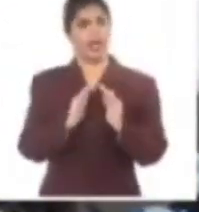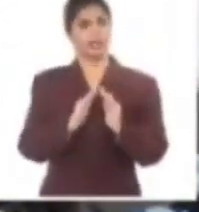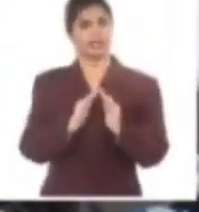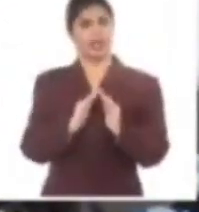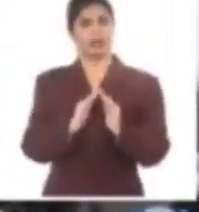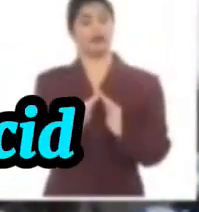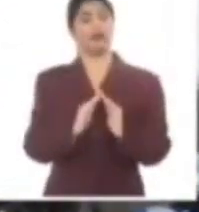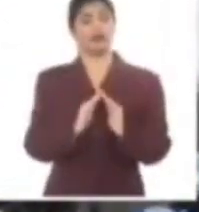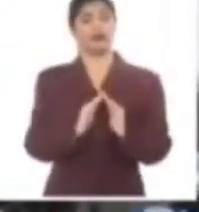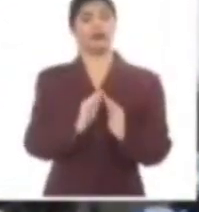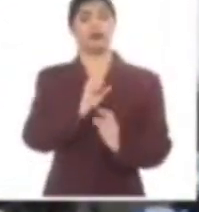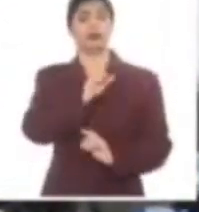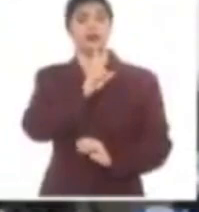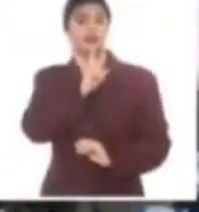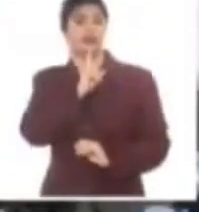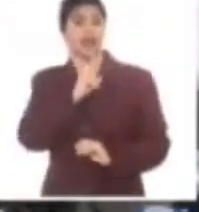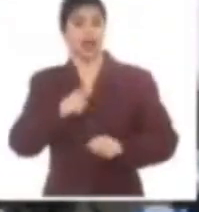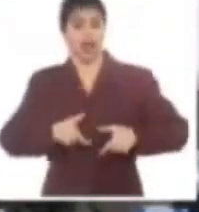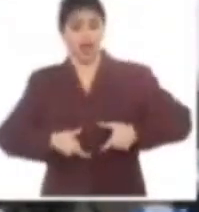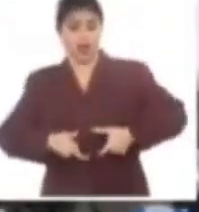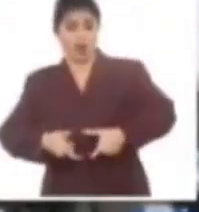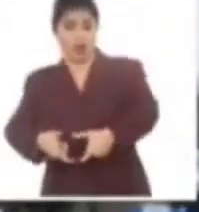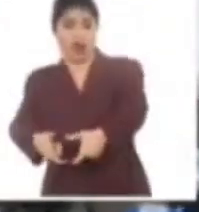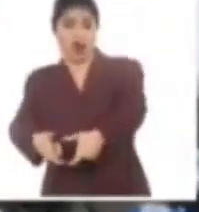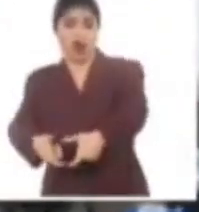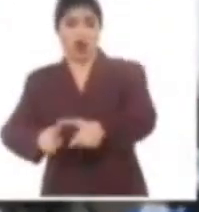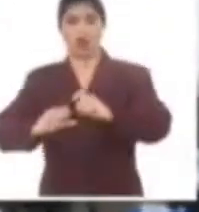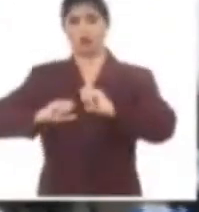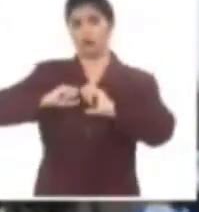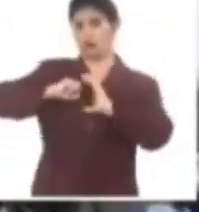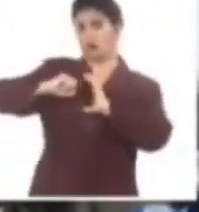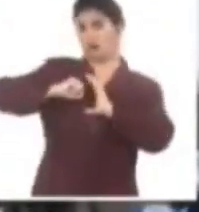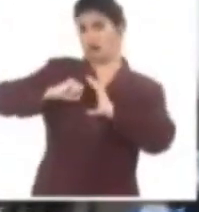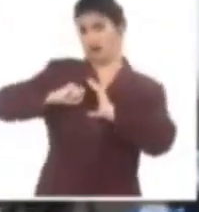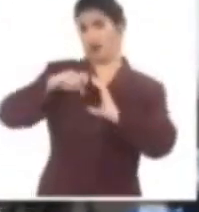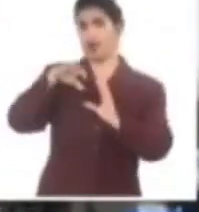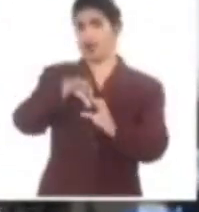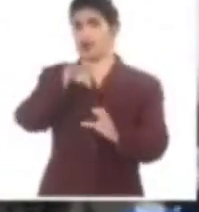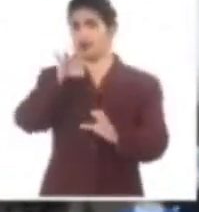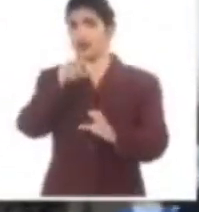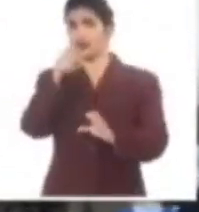por las vías establecidas. De ellos, 16.000 no tienen